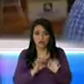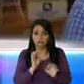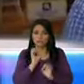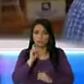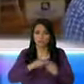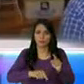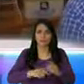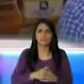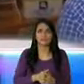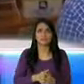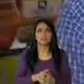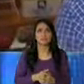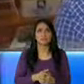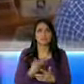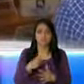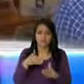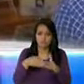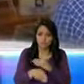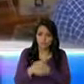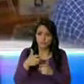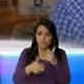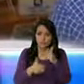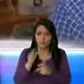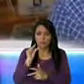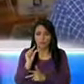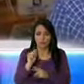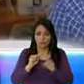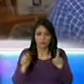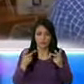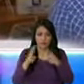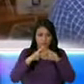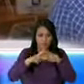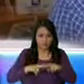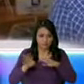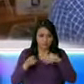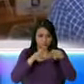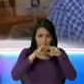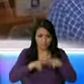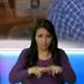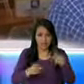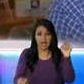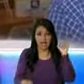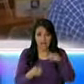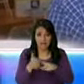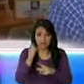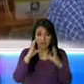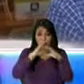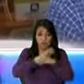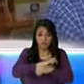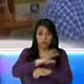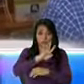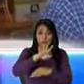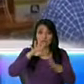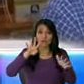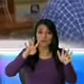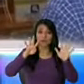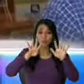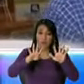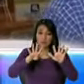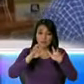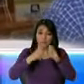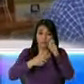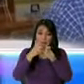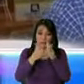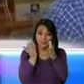presentado nosotros estas inconsistencias y cabalmente han sido revisadas. Hasta el día de anoche revisamos las 49 de las